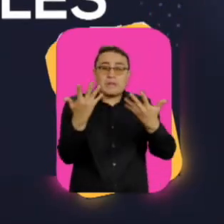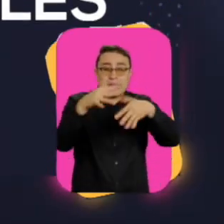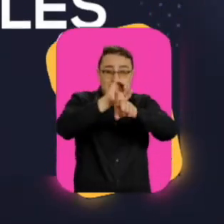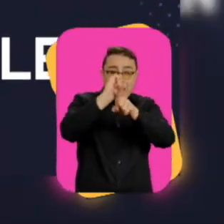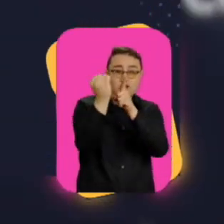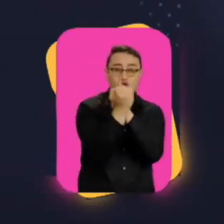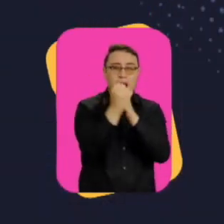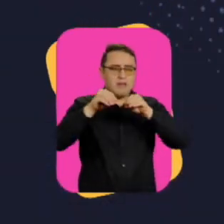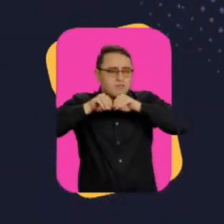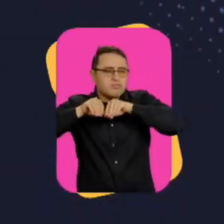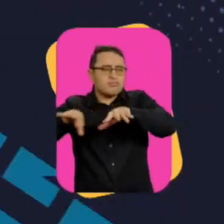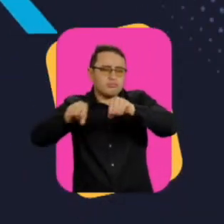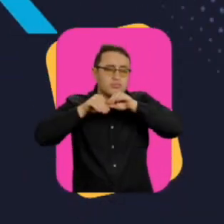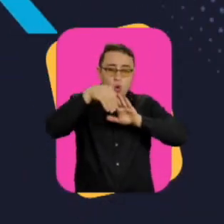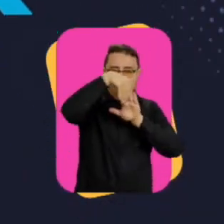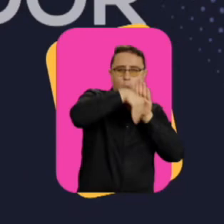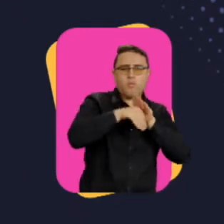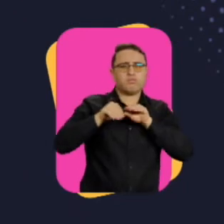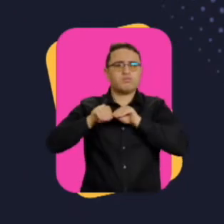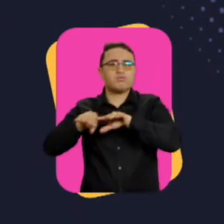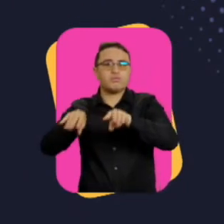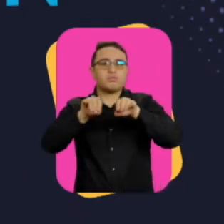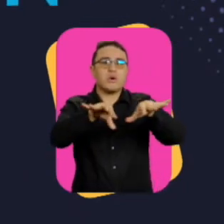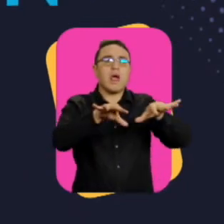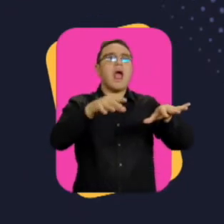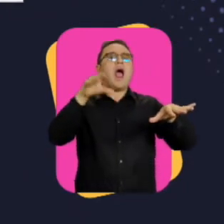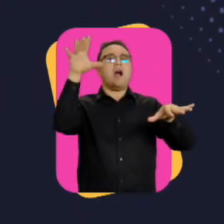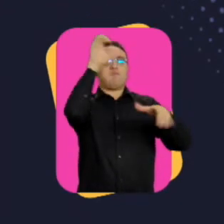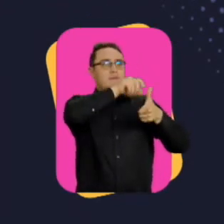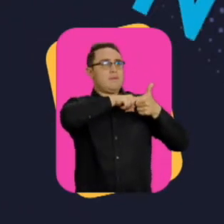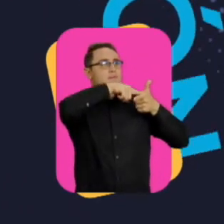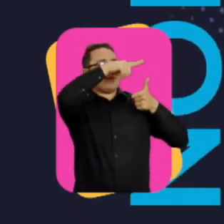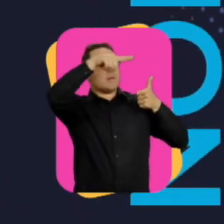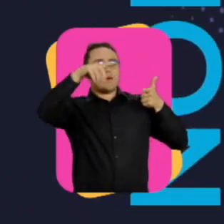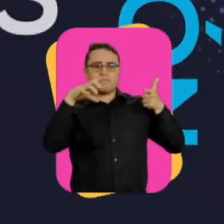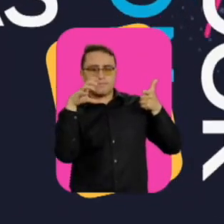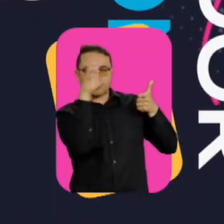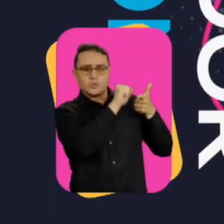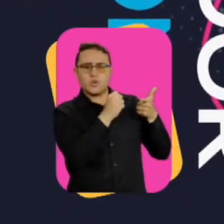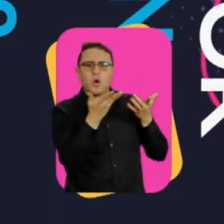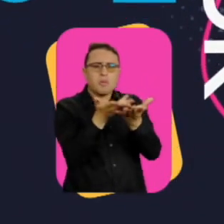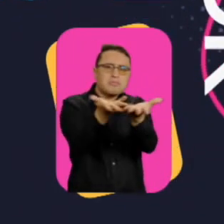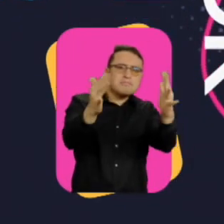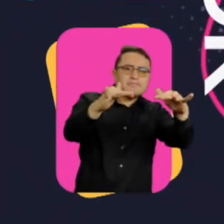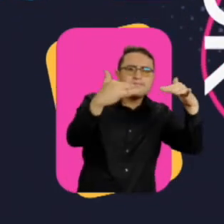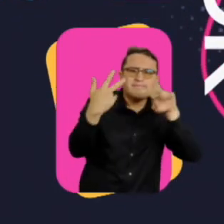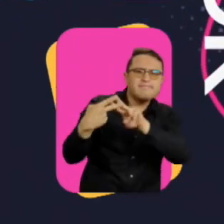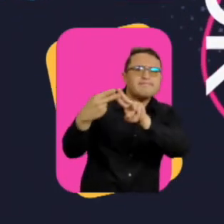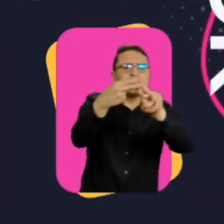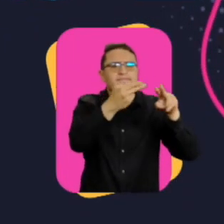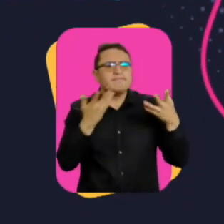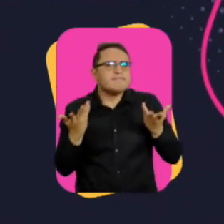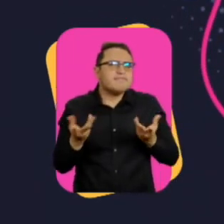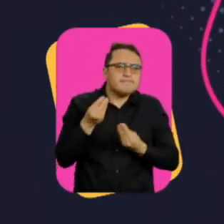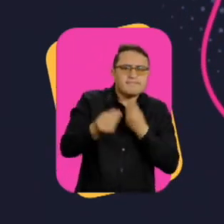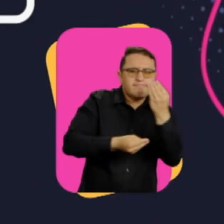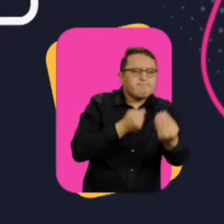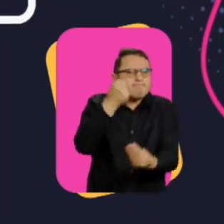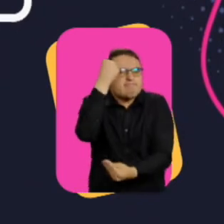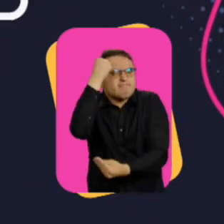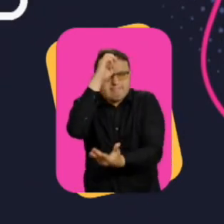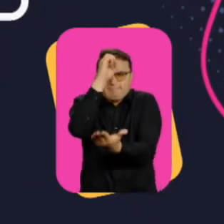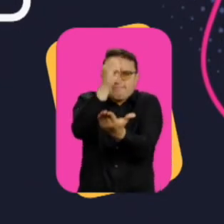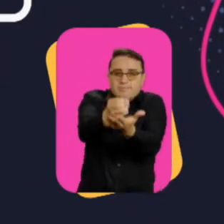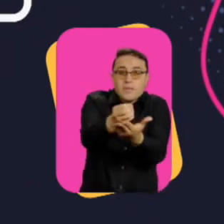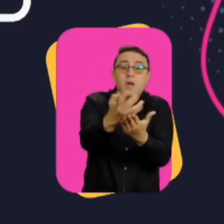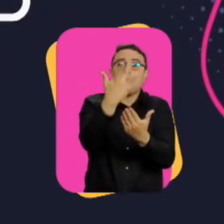sociales llegaron a ser un indicador de medición muy importante para conocer a nuestras audiencias, teniendo en cuenta que una